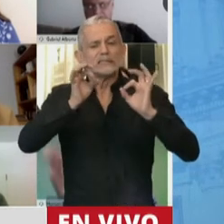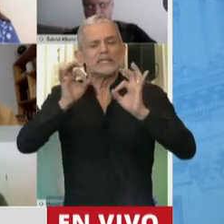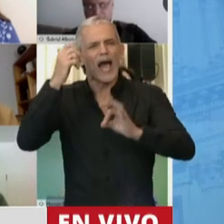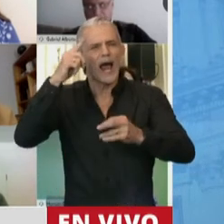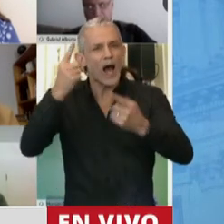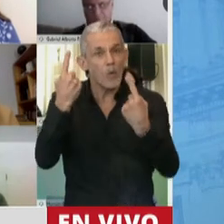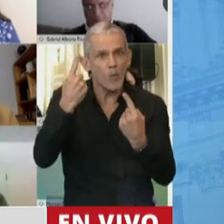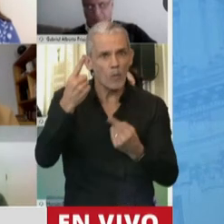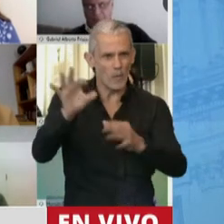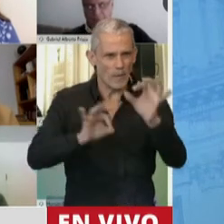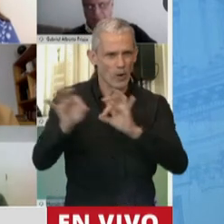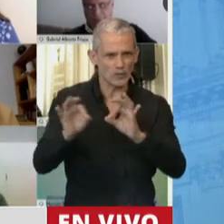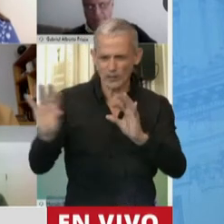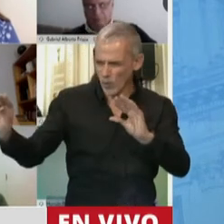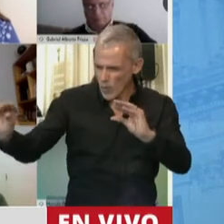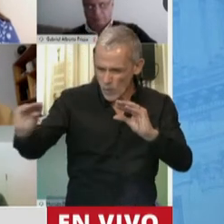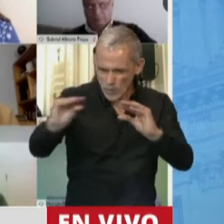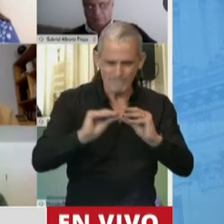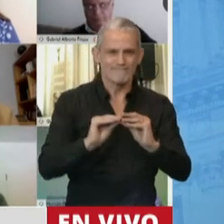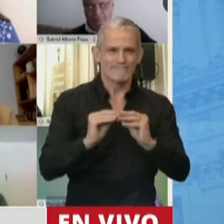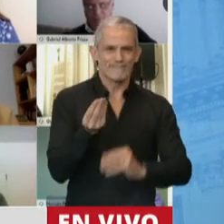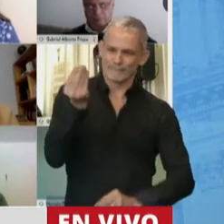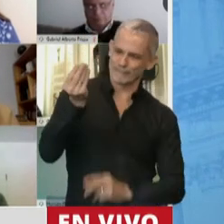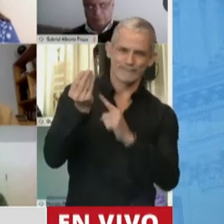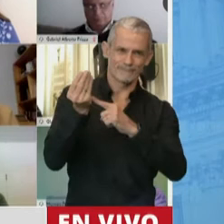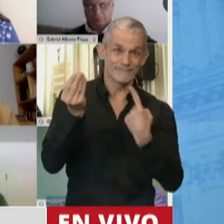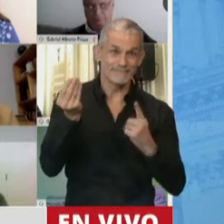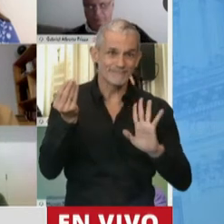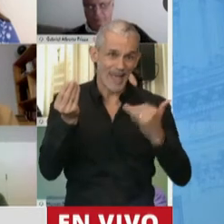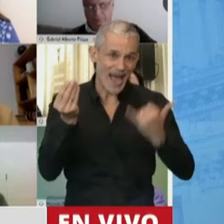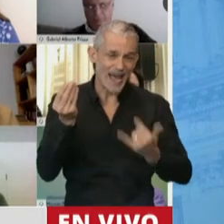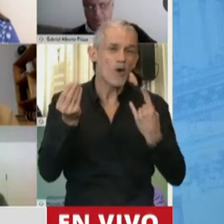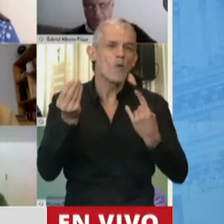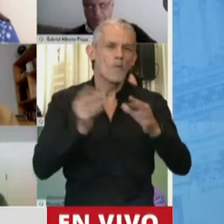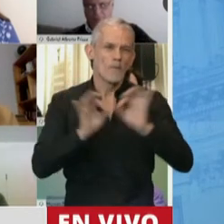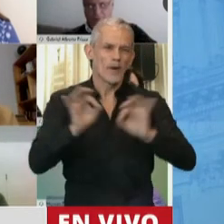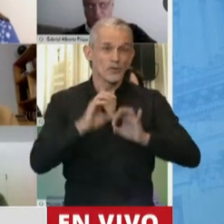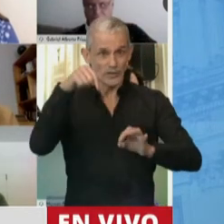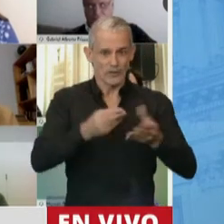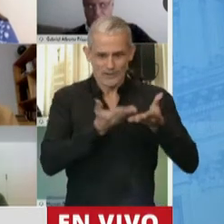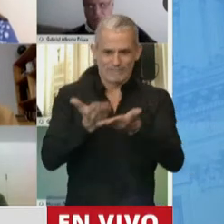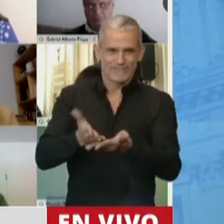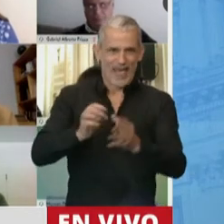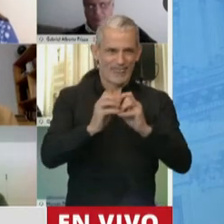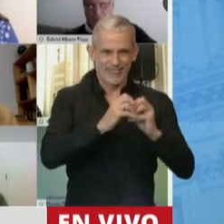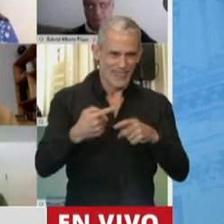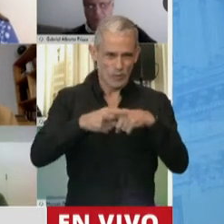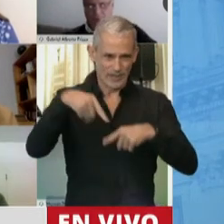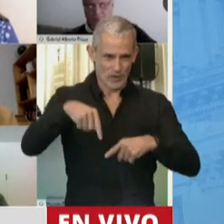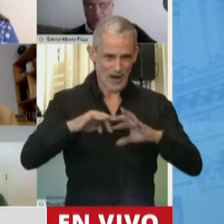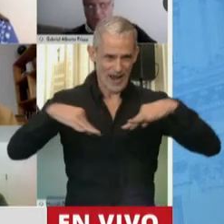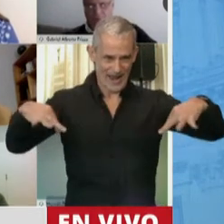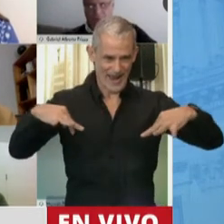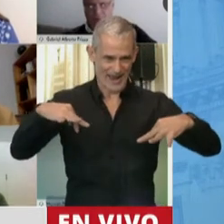un proyecto, y la prueba de ello es que pudimos hacerlo y estar hoy discutiendo acá en el